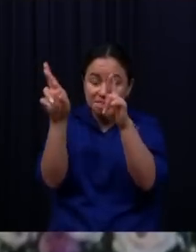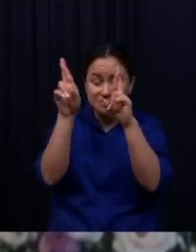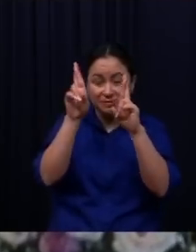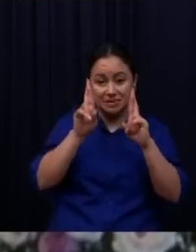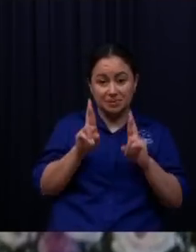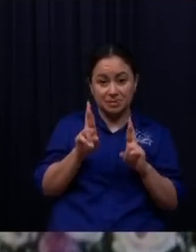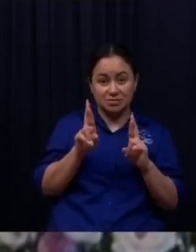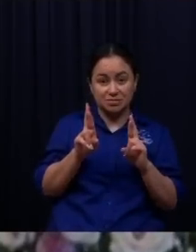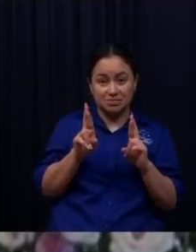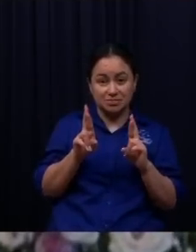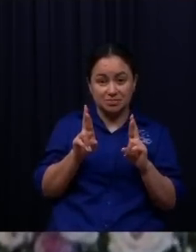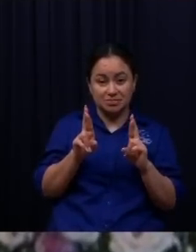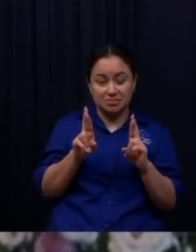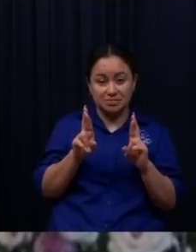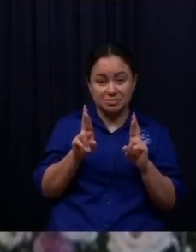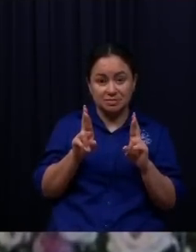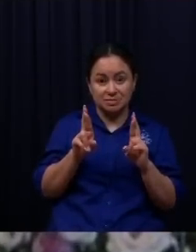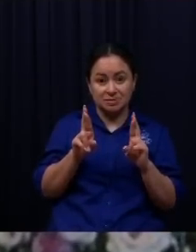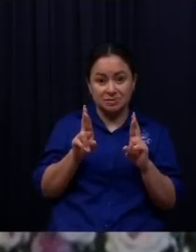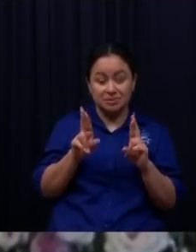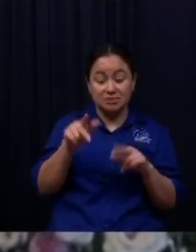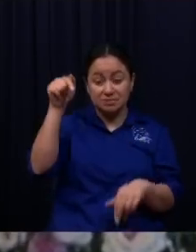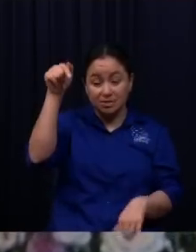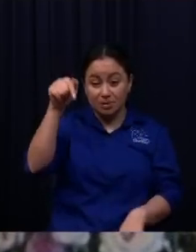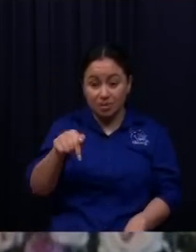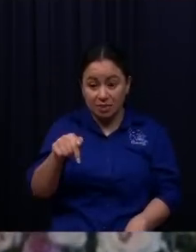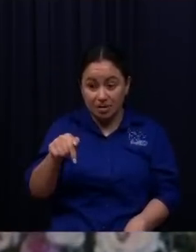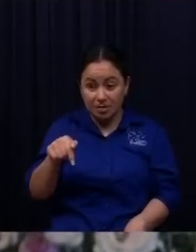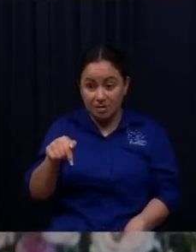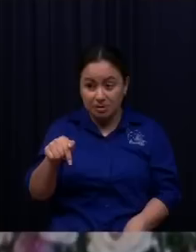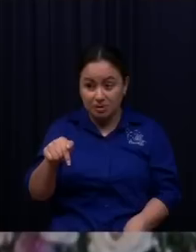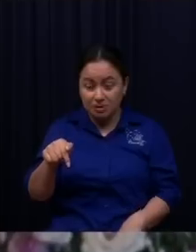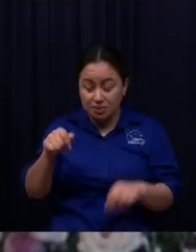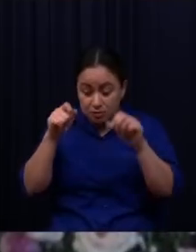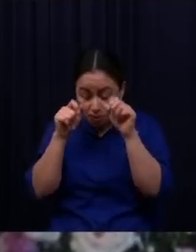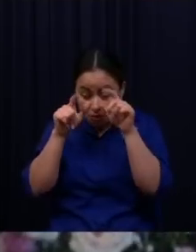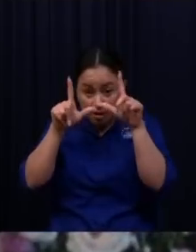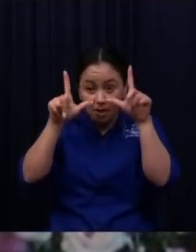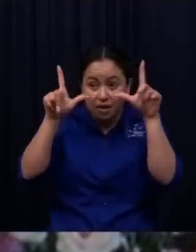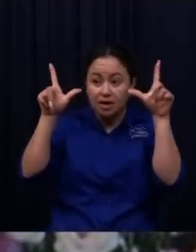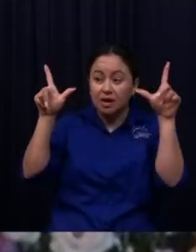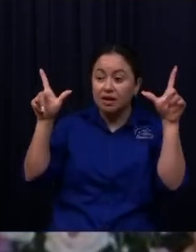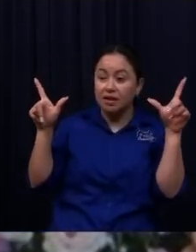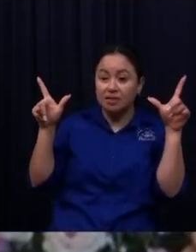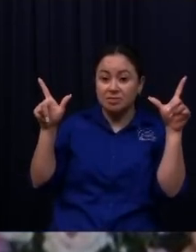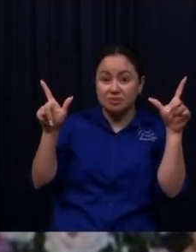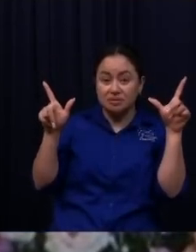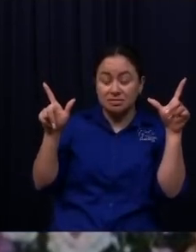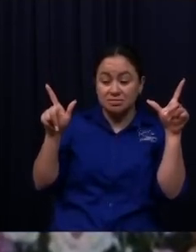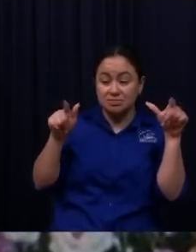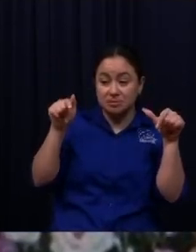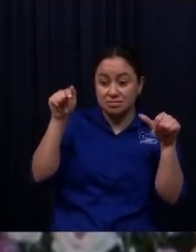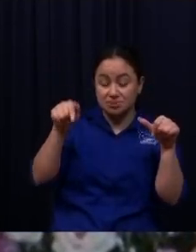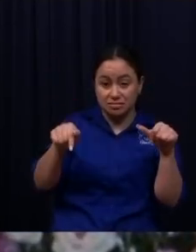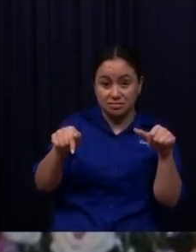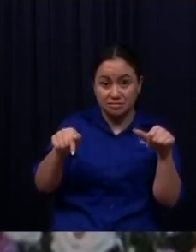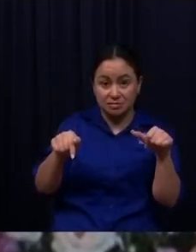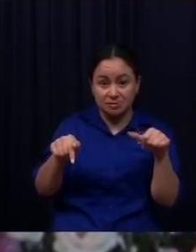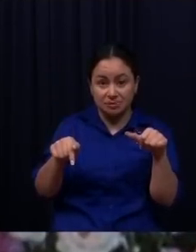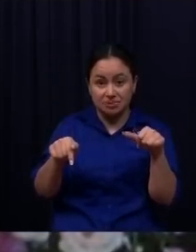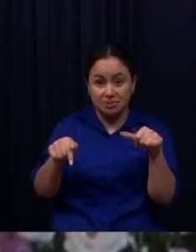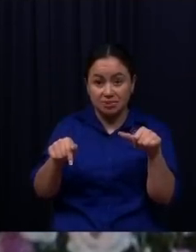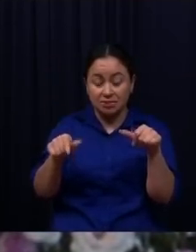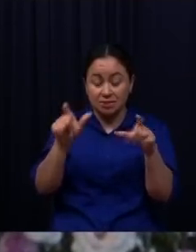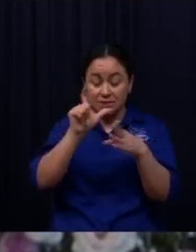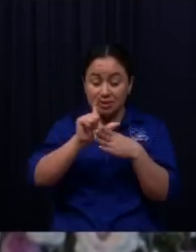Y entonces empiezas a ver, no todo lo que dice la gente que es malo y no todo lo que dice la gente que es bueno,